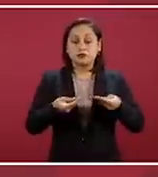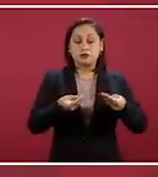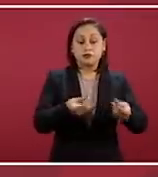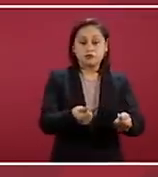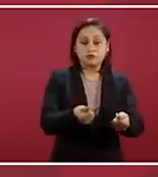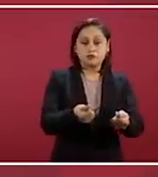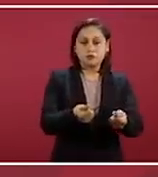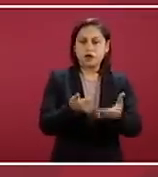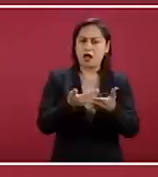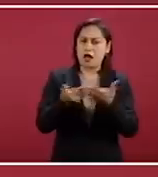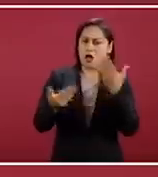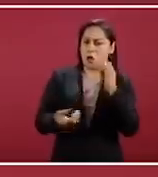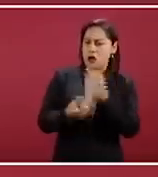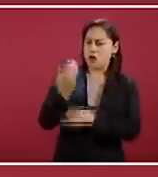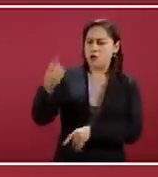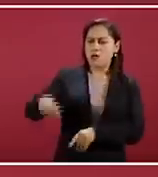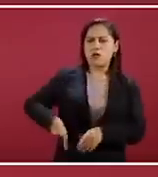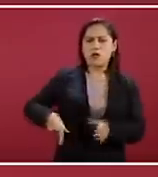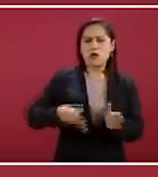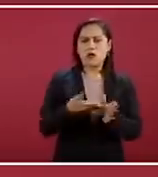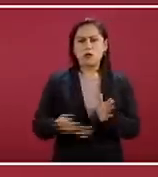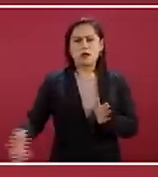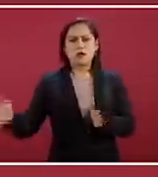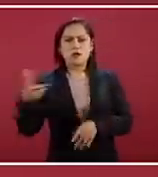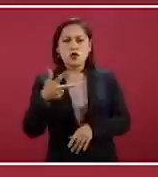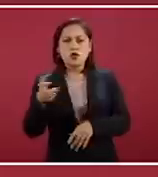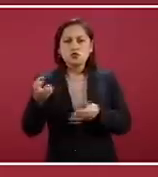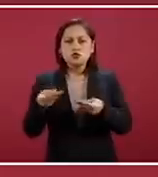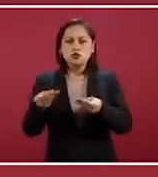que logramos un ahorro de 2.400 millones de pesos.